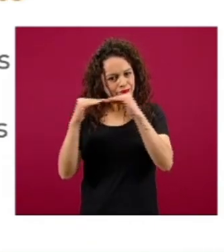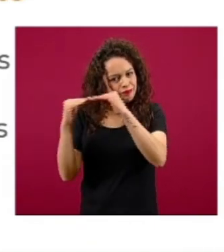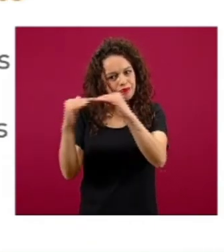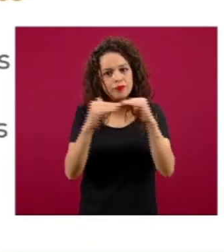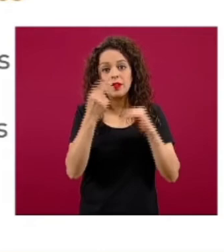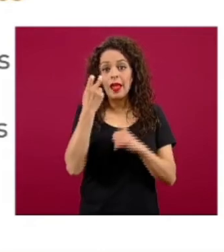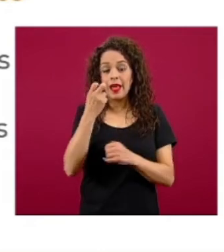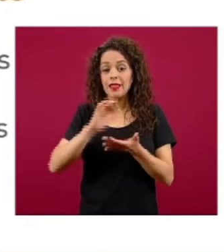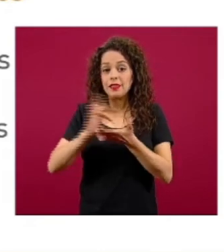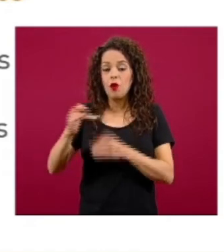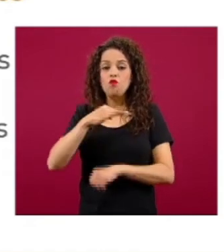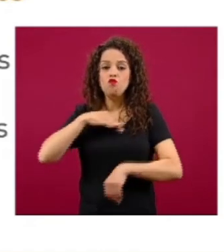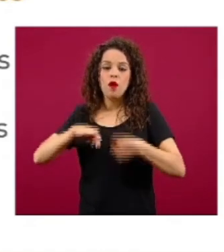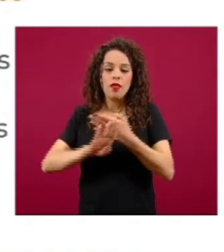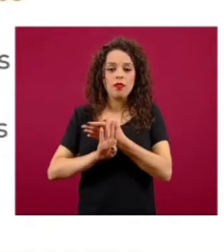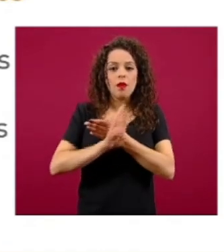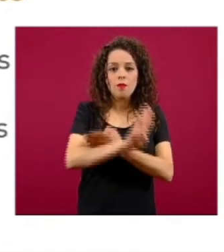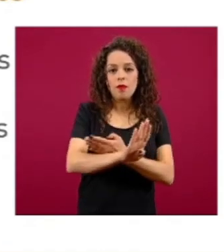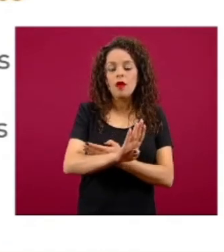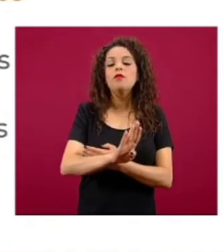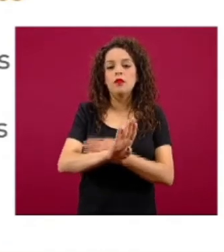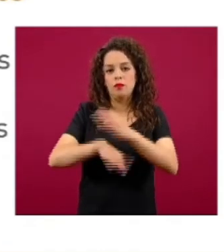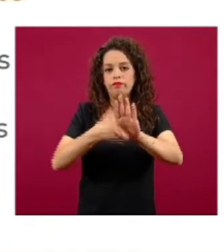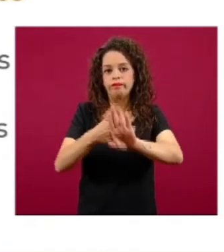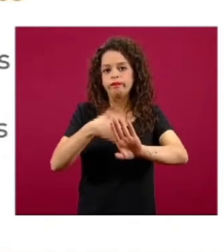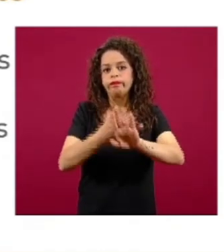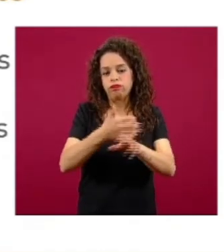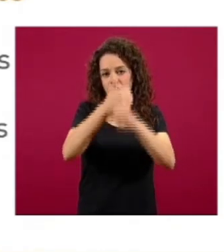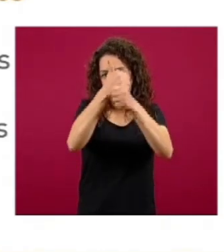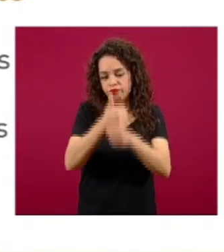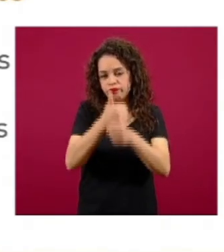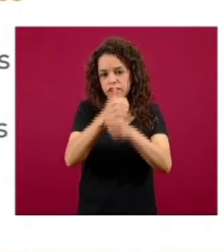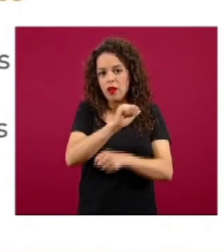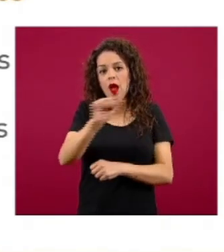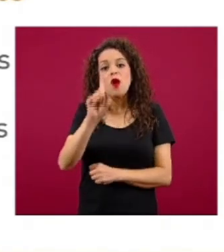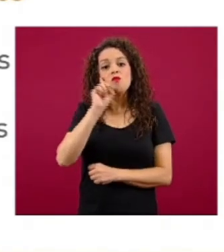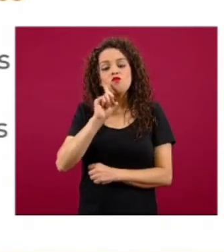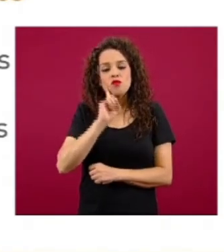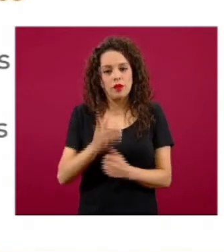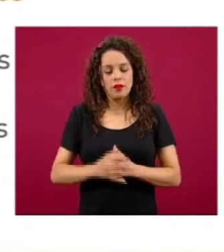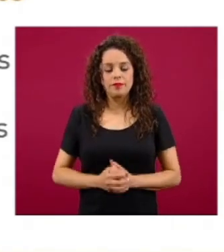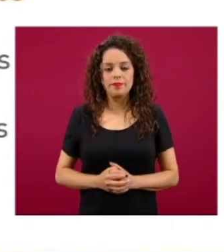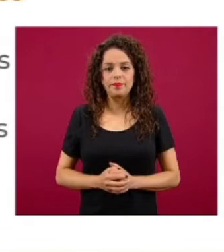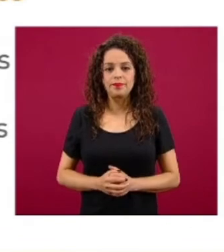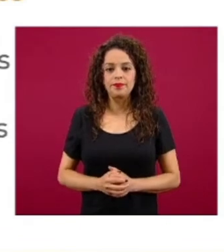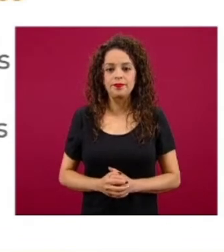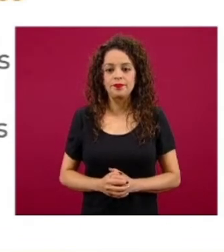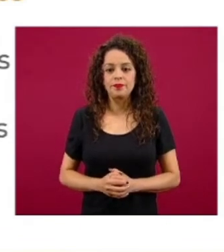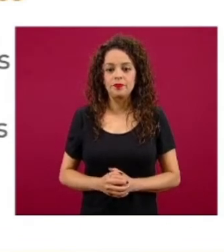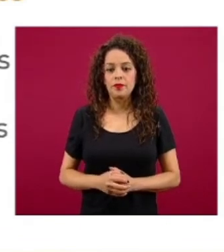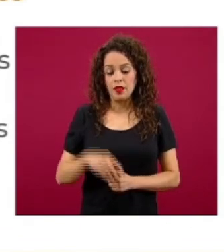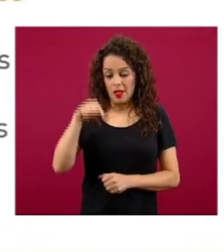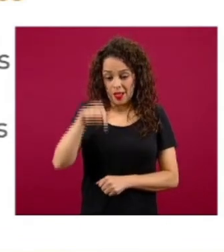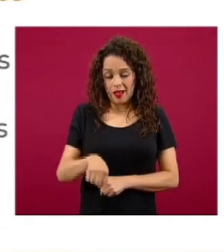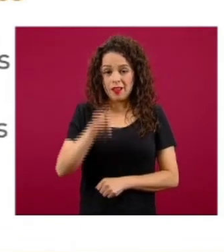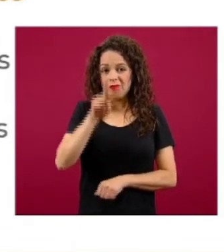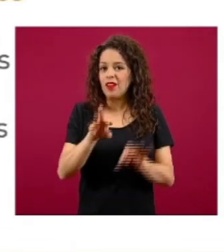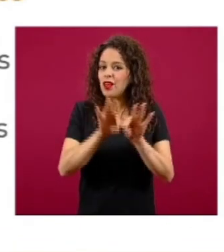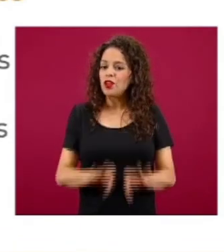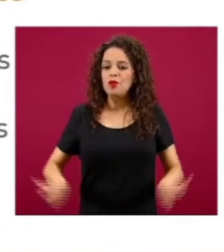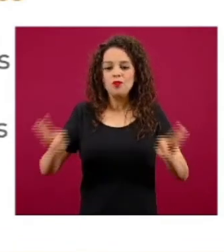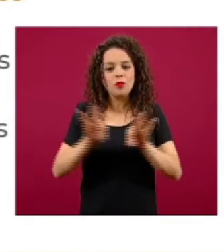las mujeres. Y yo creo que es muy importante decir aquí que si algo nos